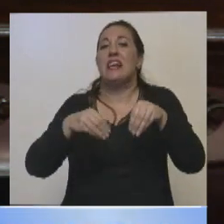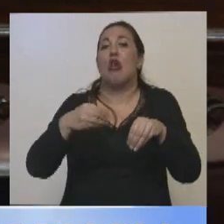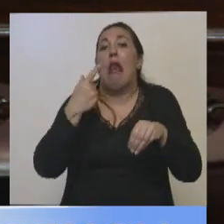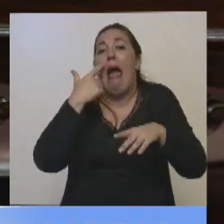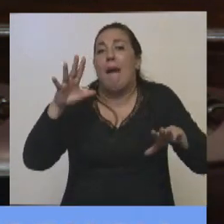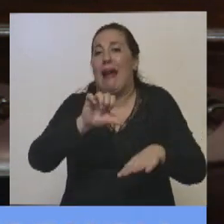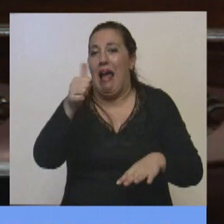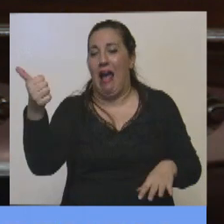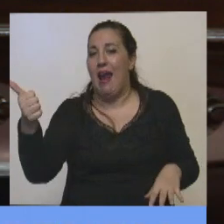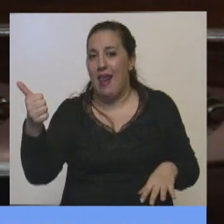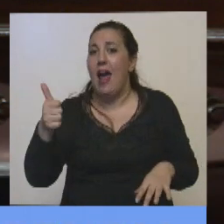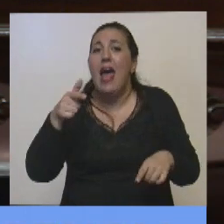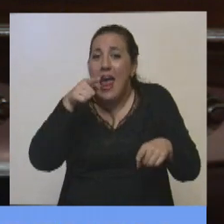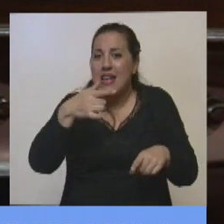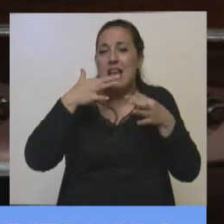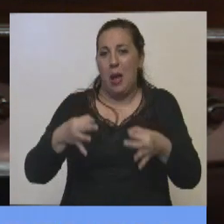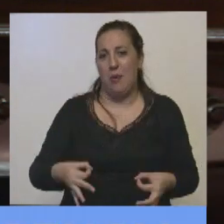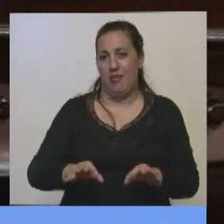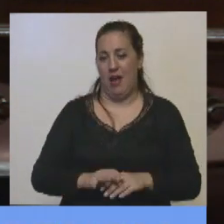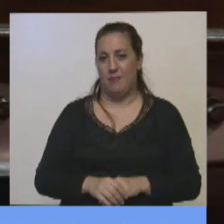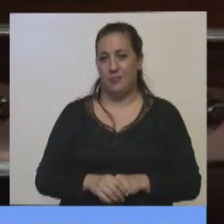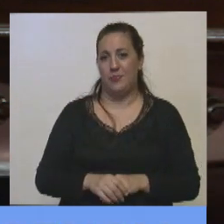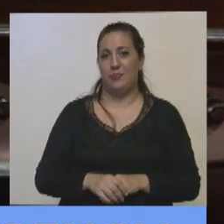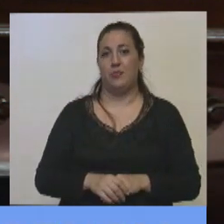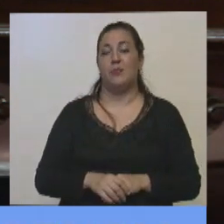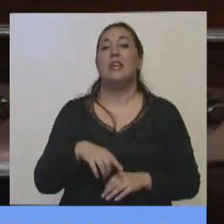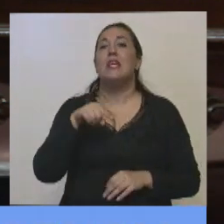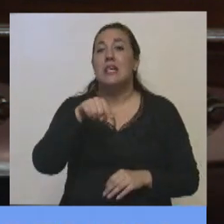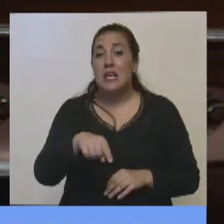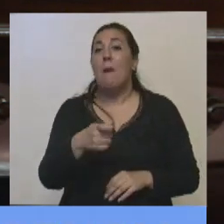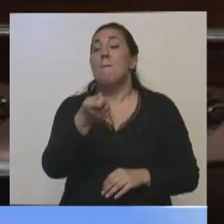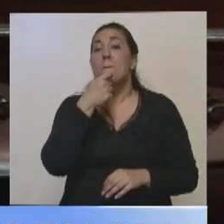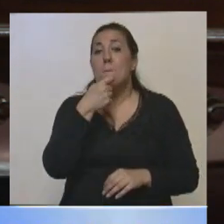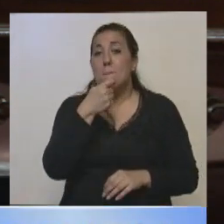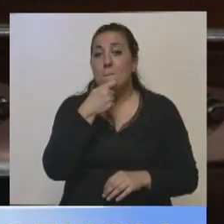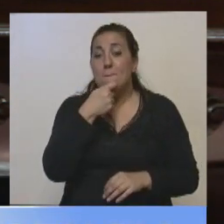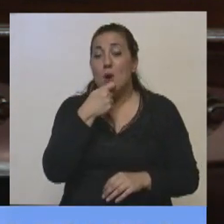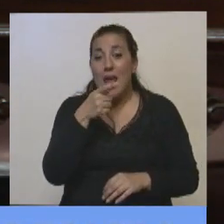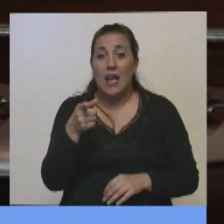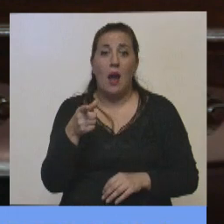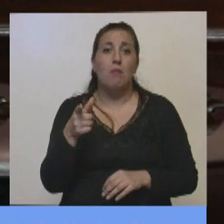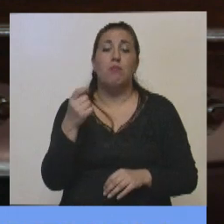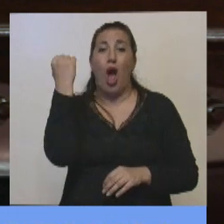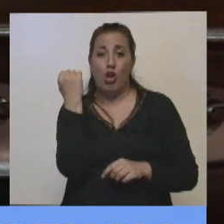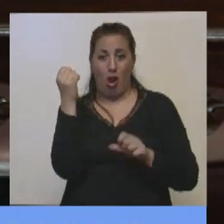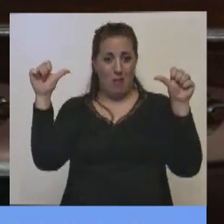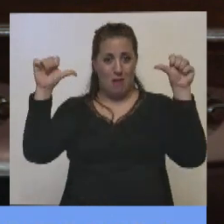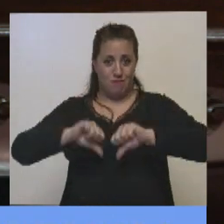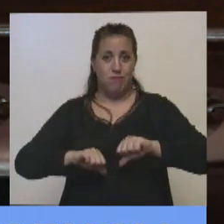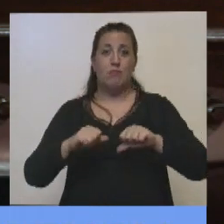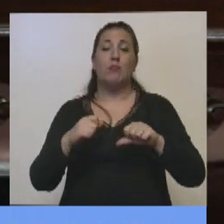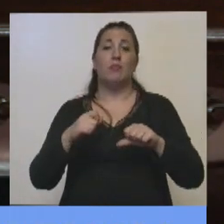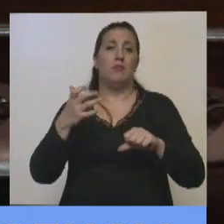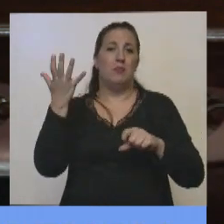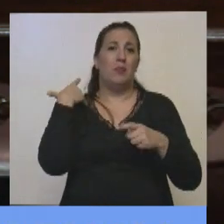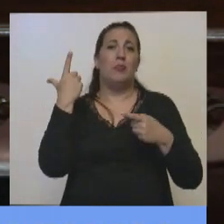esa es una gran verdad y llegamos a un ejemplo cabal de el auténtico default después de haber